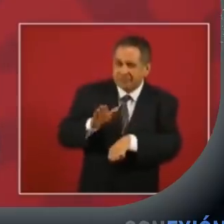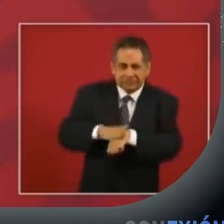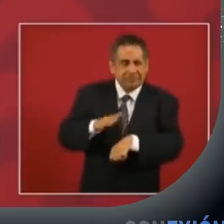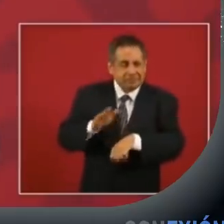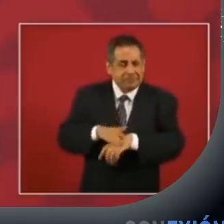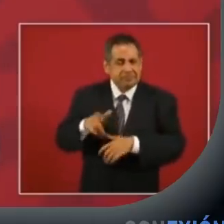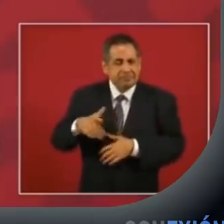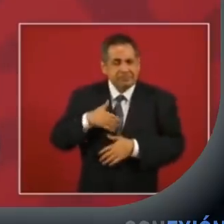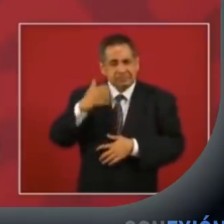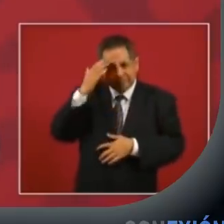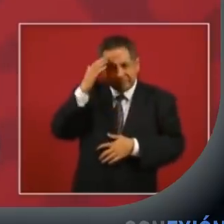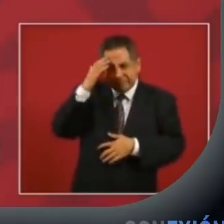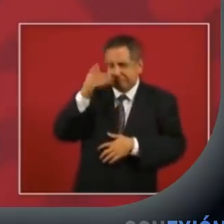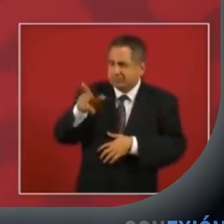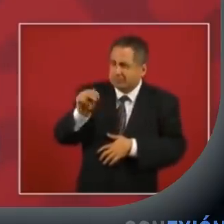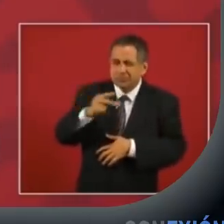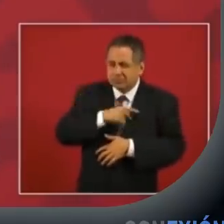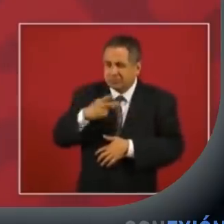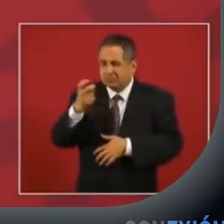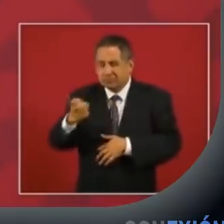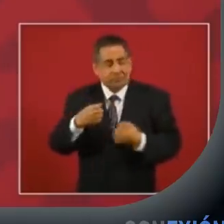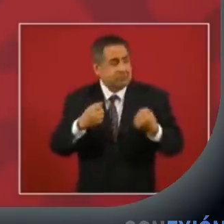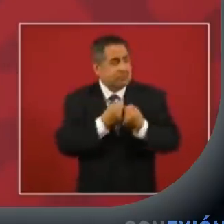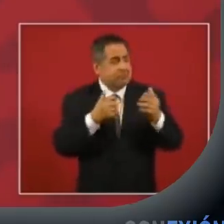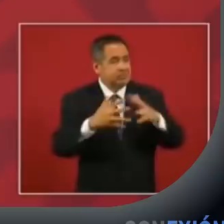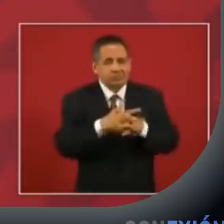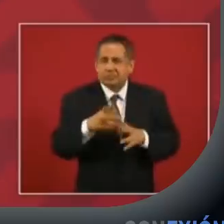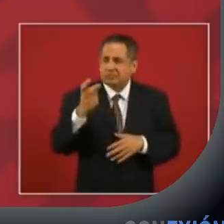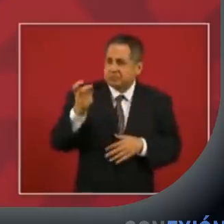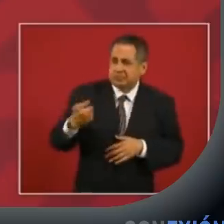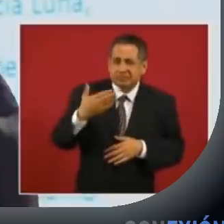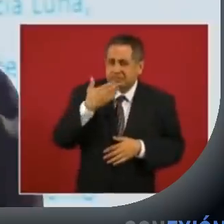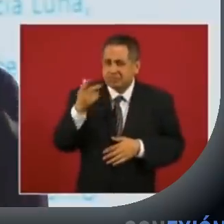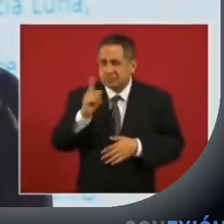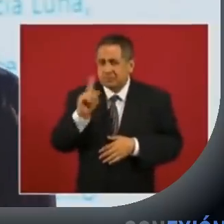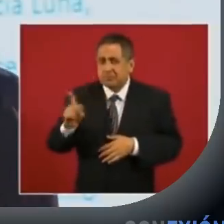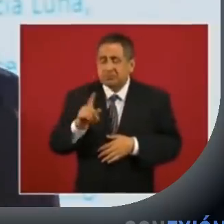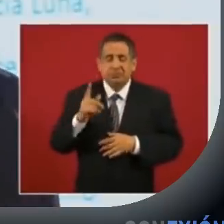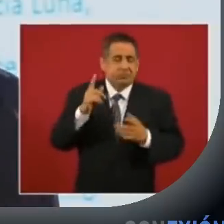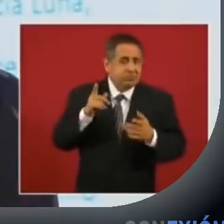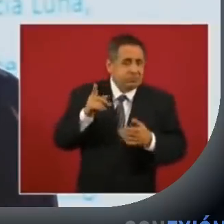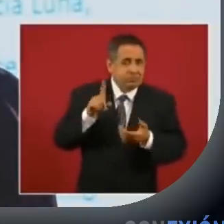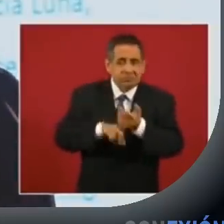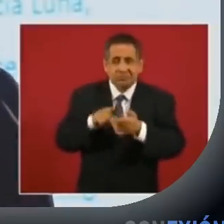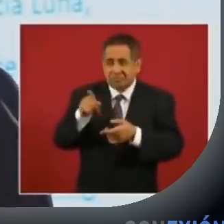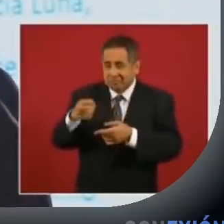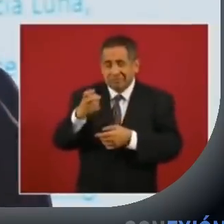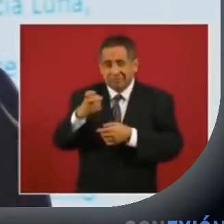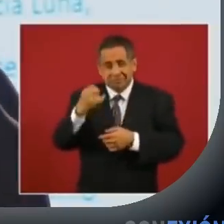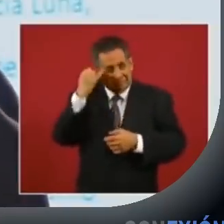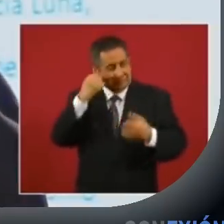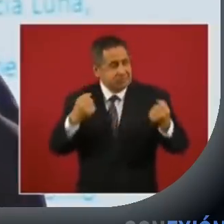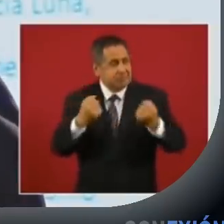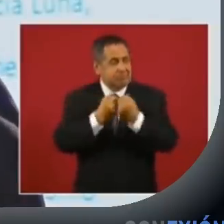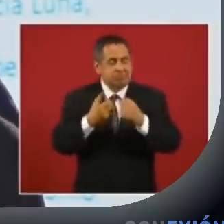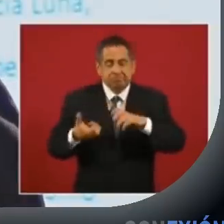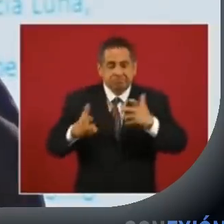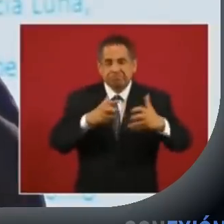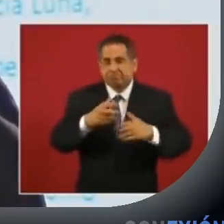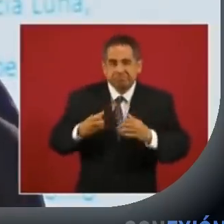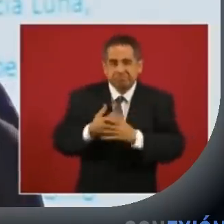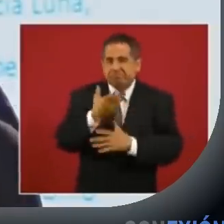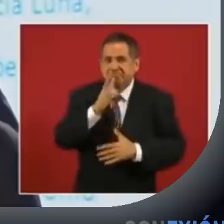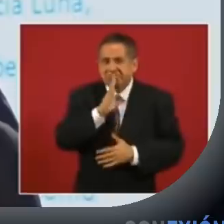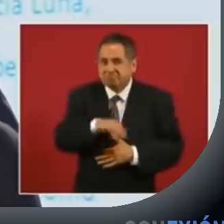y conocidas advertencias de qué habría de resultar contraproducente y